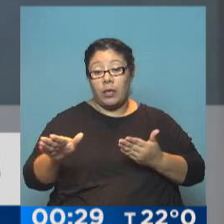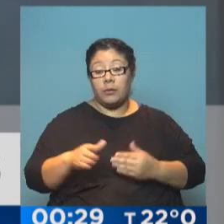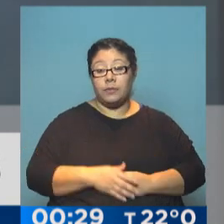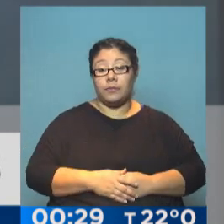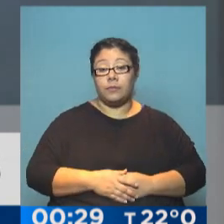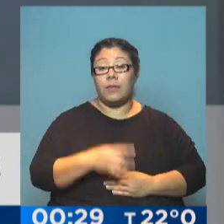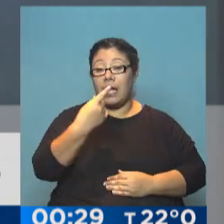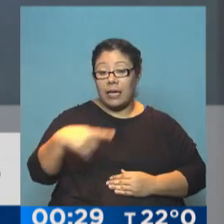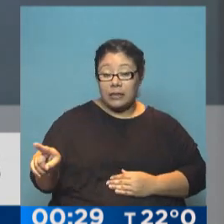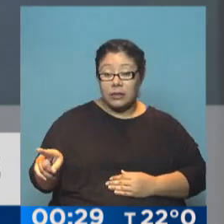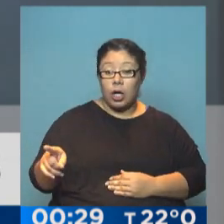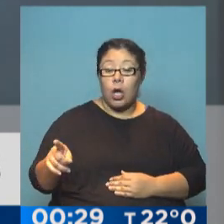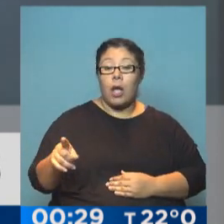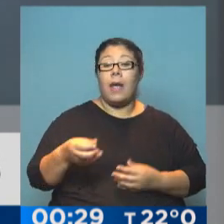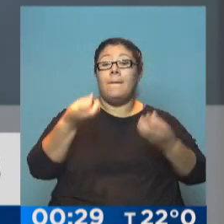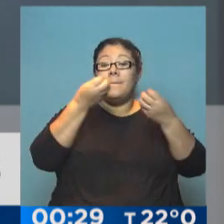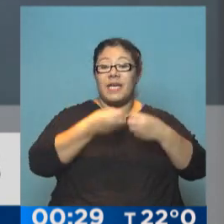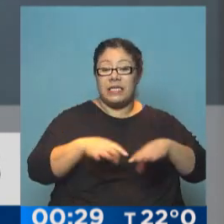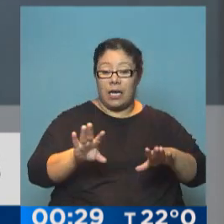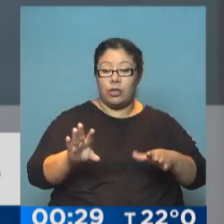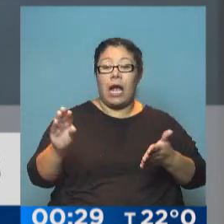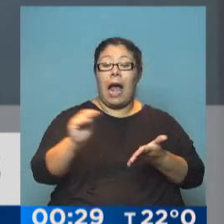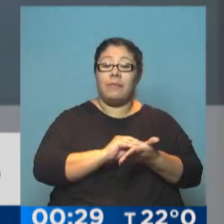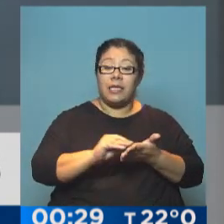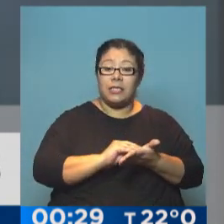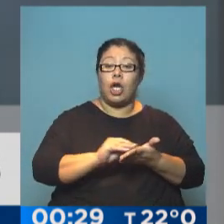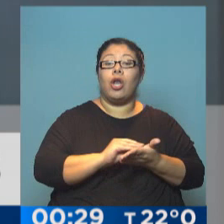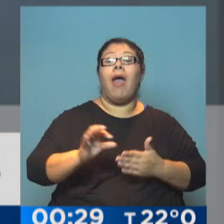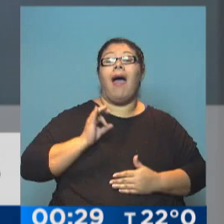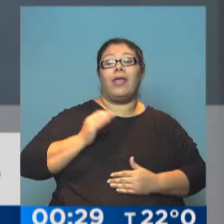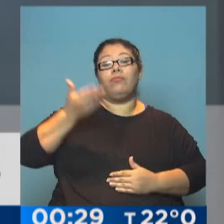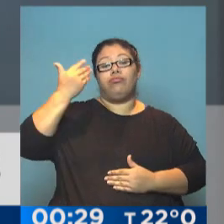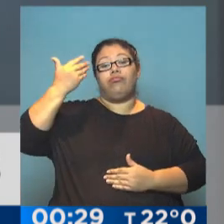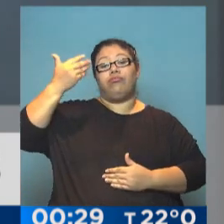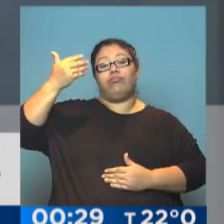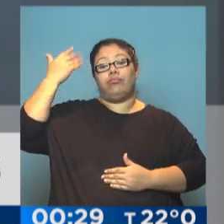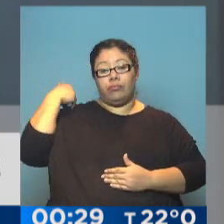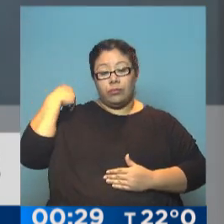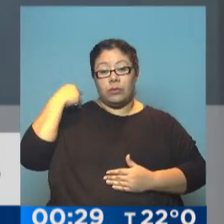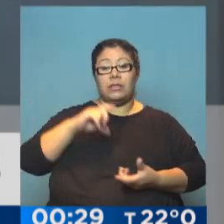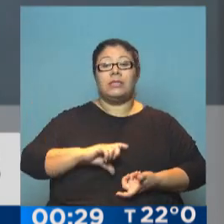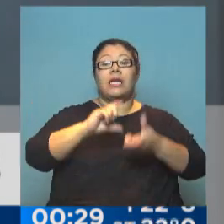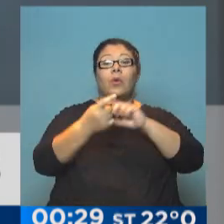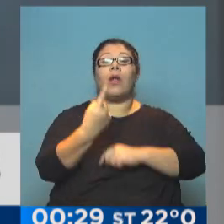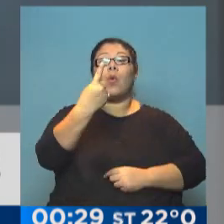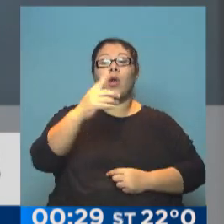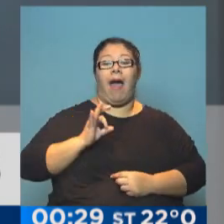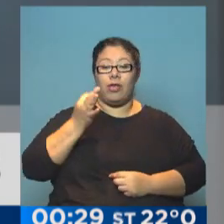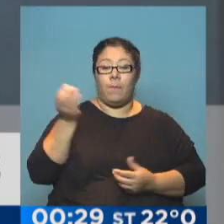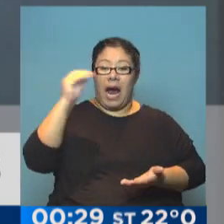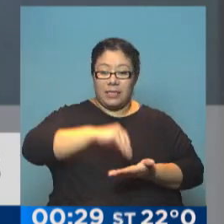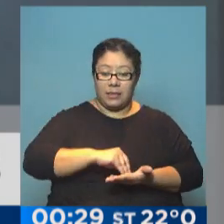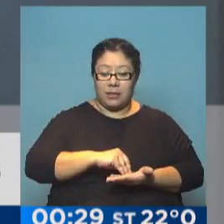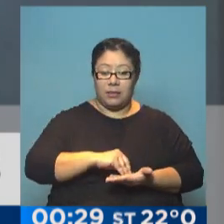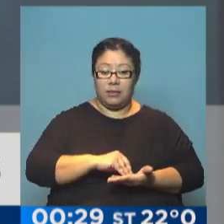sido iniciados en la administración en años anteriores, los mismos se renuevan por 1 año. Pero